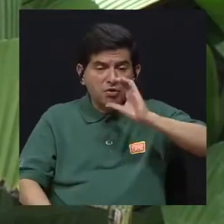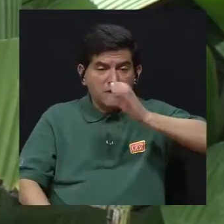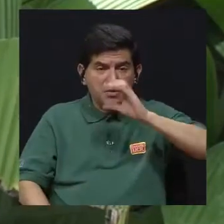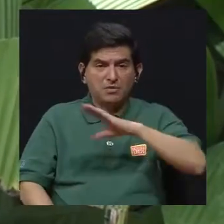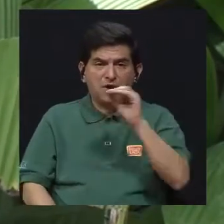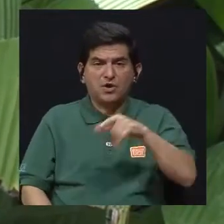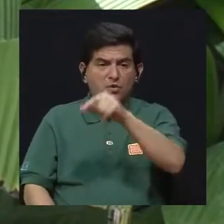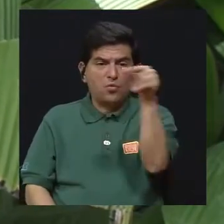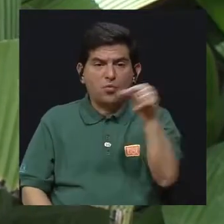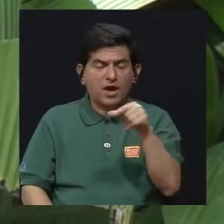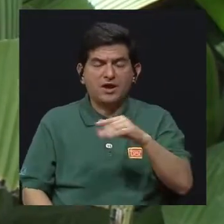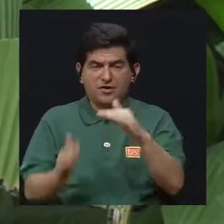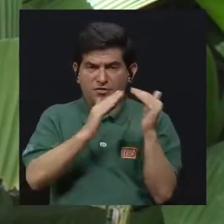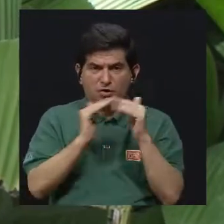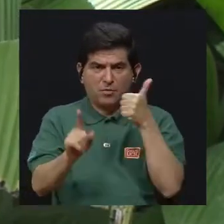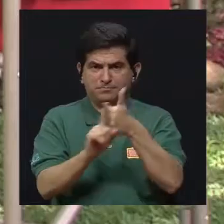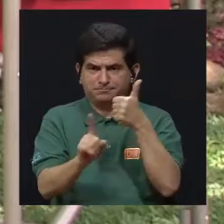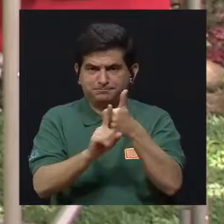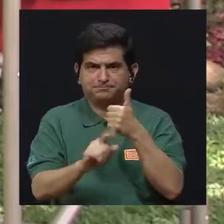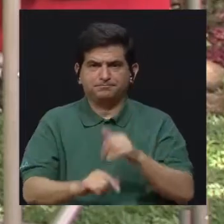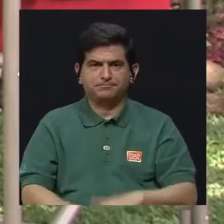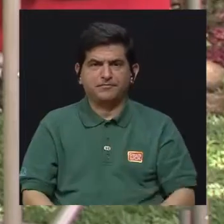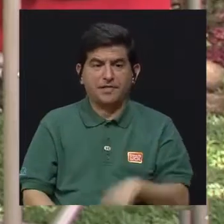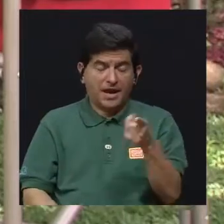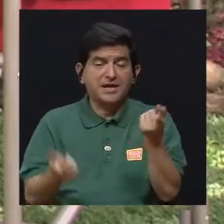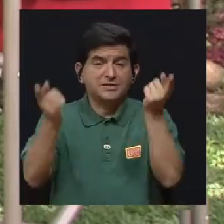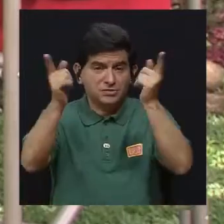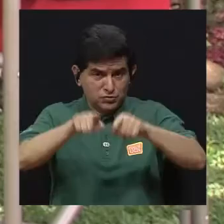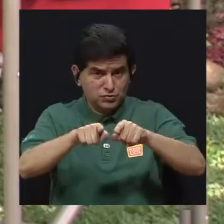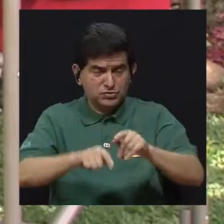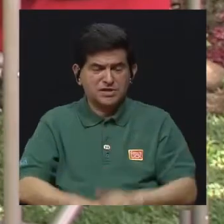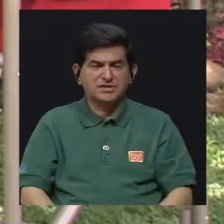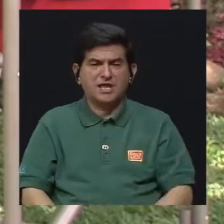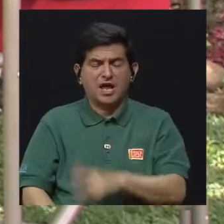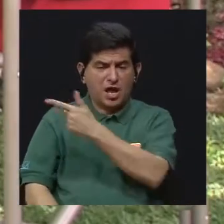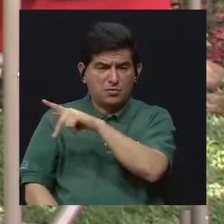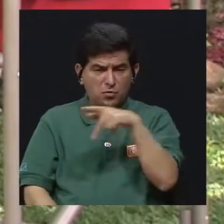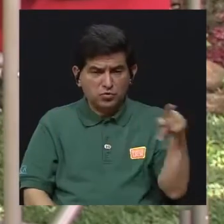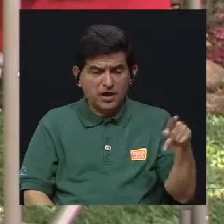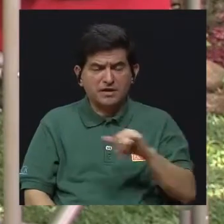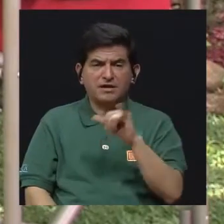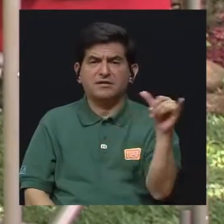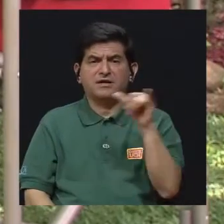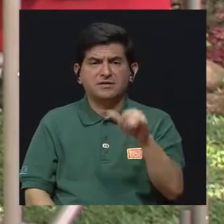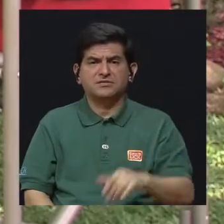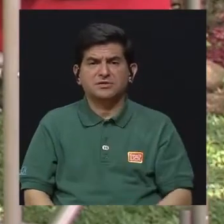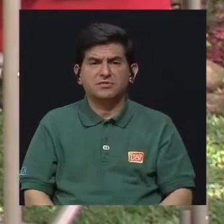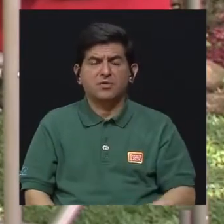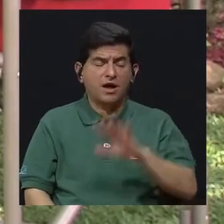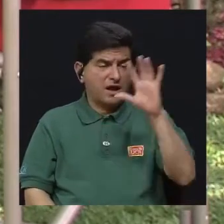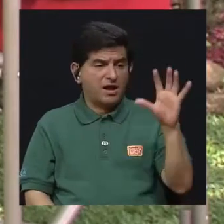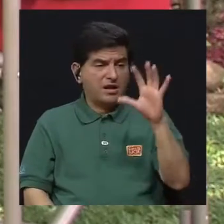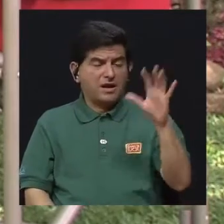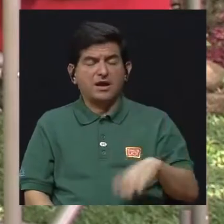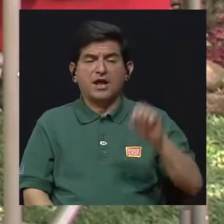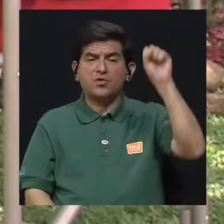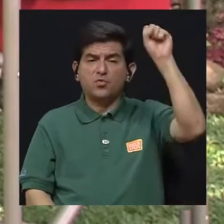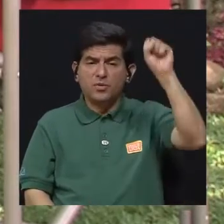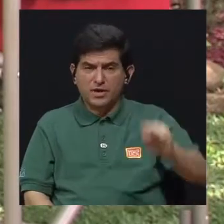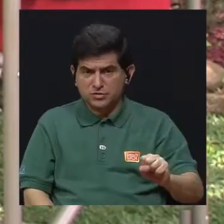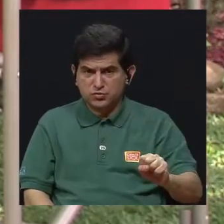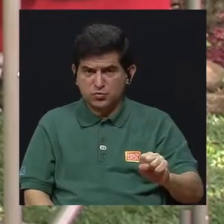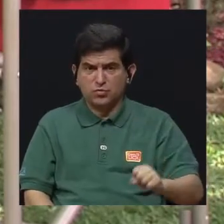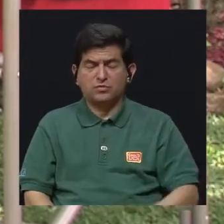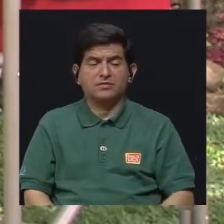sin agua en los ríos de las comunidades. Eso está pasando en Punta Arenas, está pasando también en el Caribe, en la zona